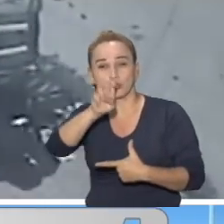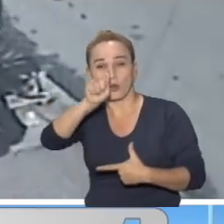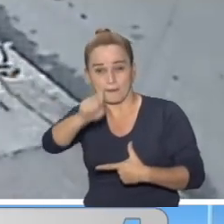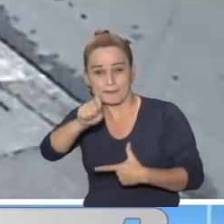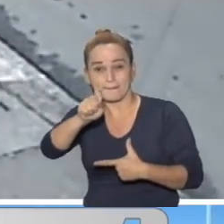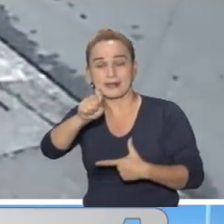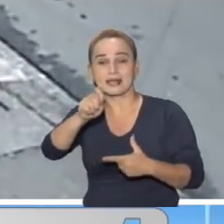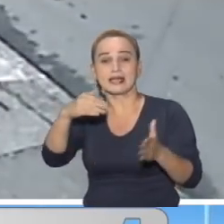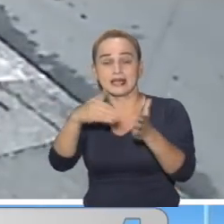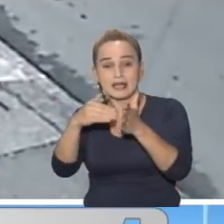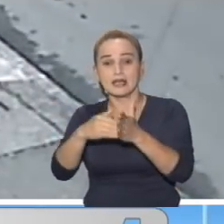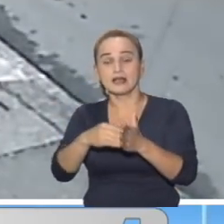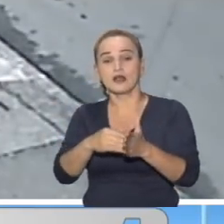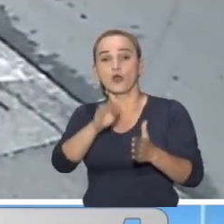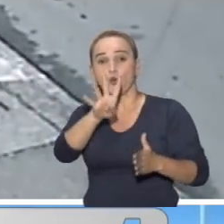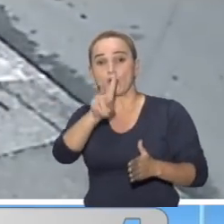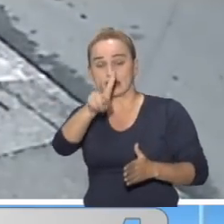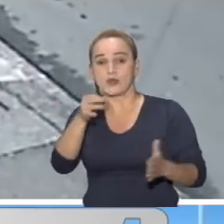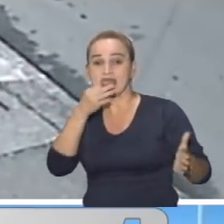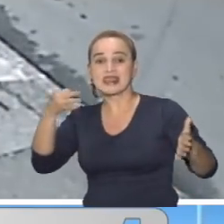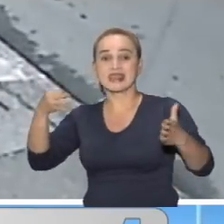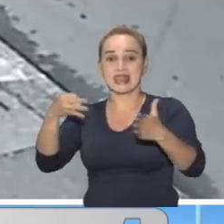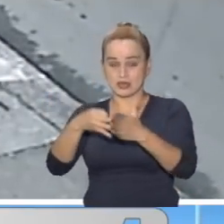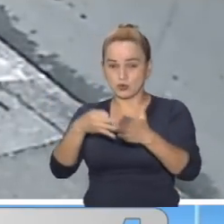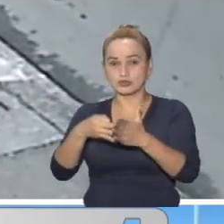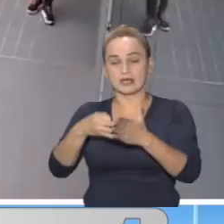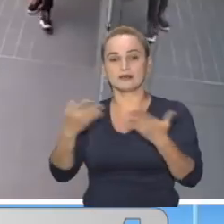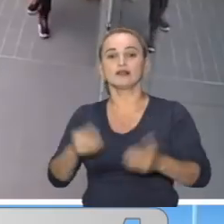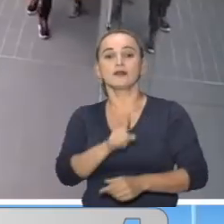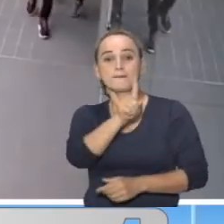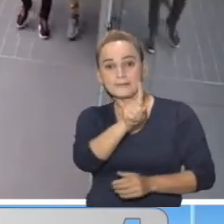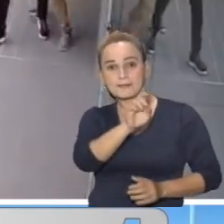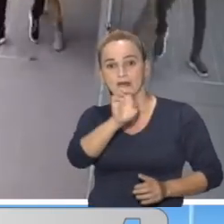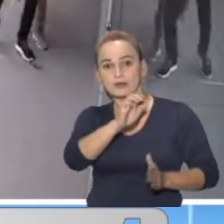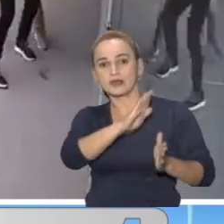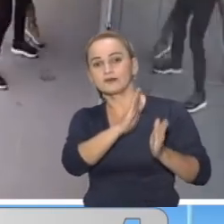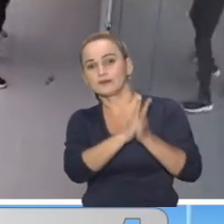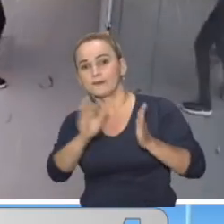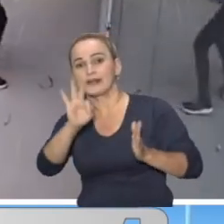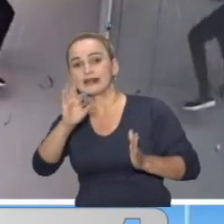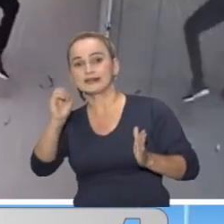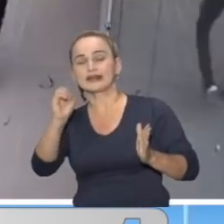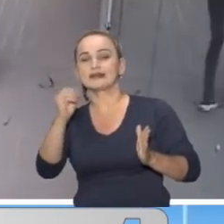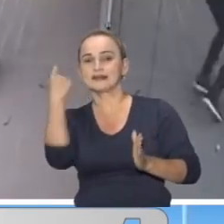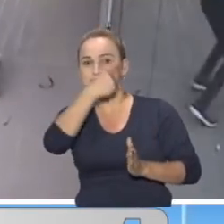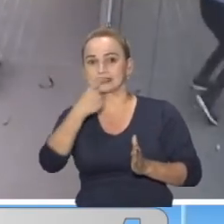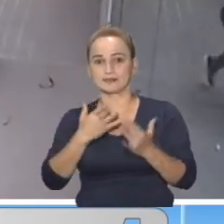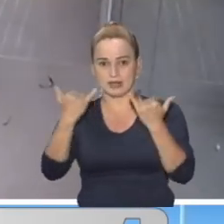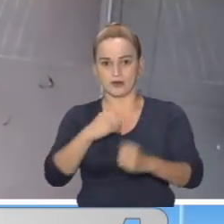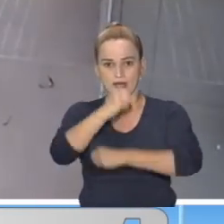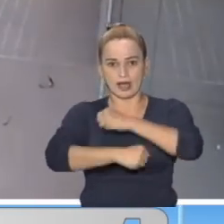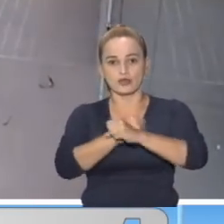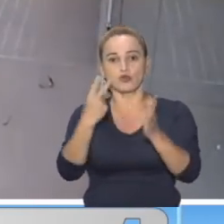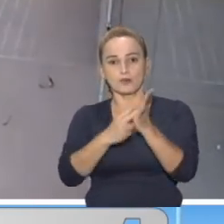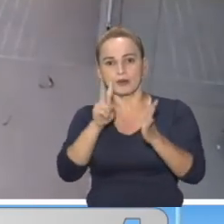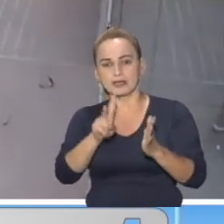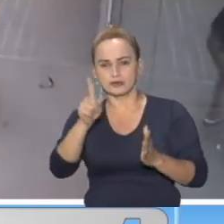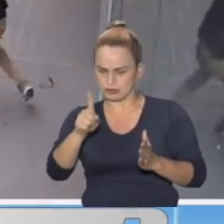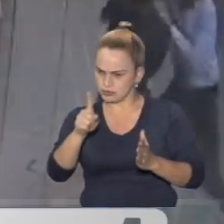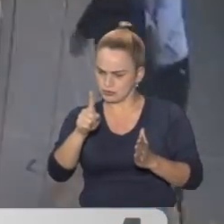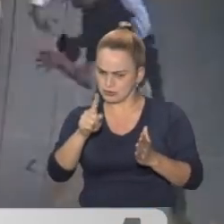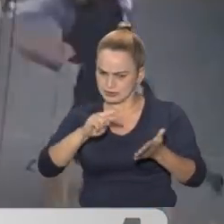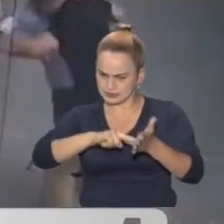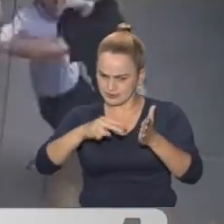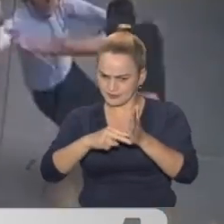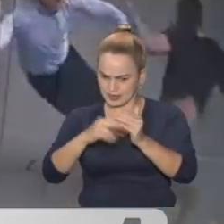189.142 denuncias por hurto a personas se presentó entre el 1 de enero al 30 de septiembre del presente año. Eso representa un